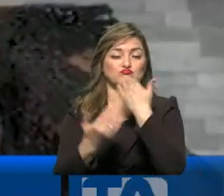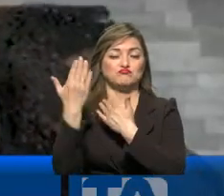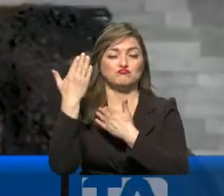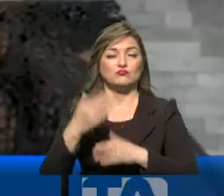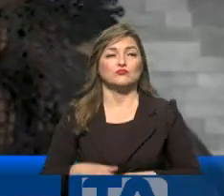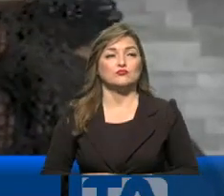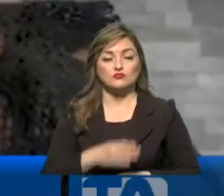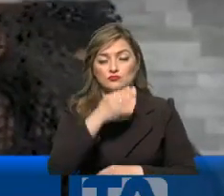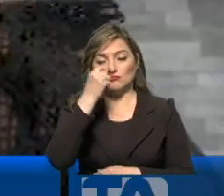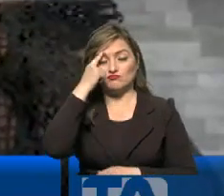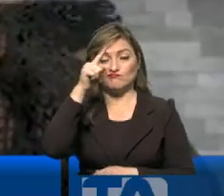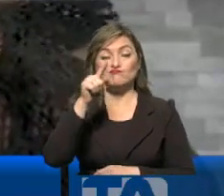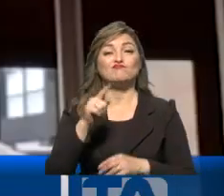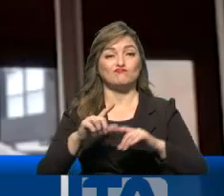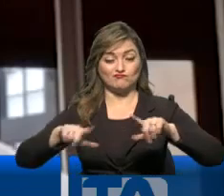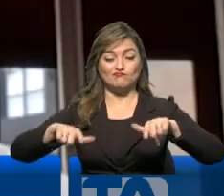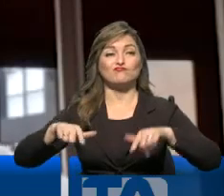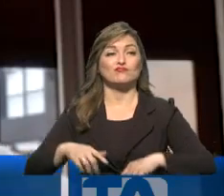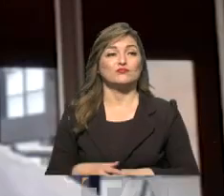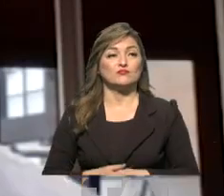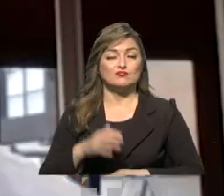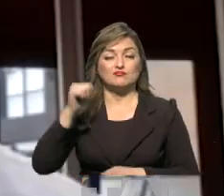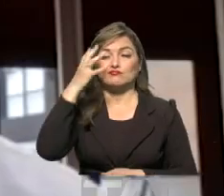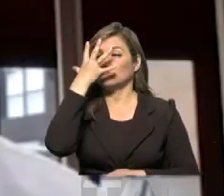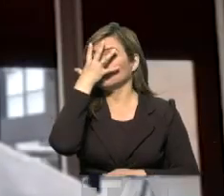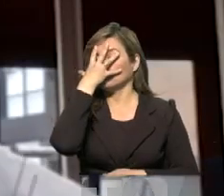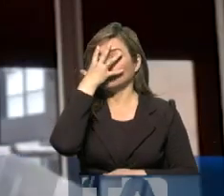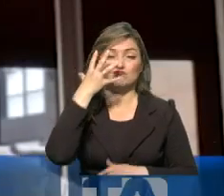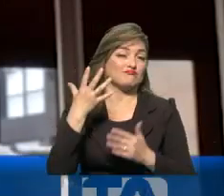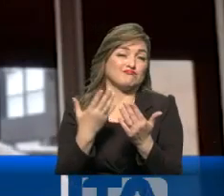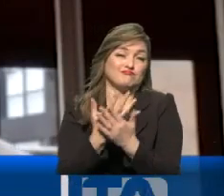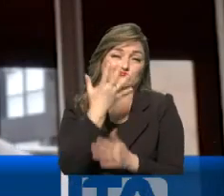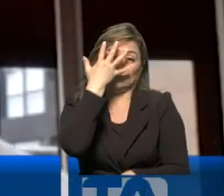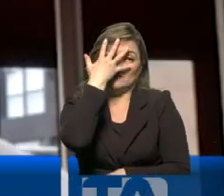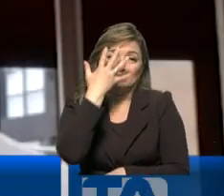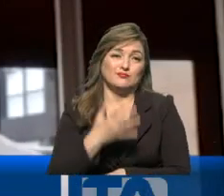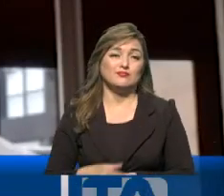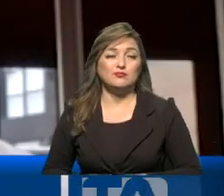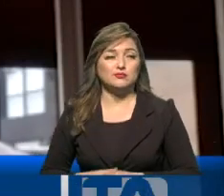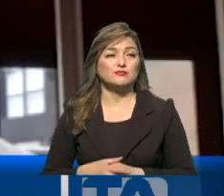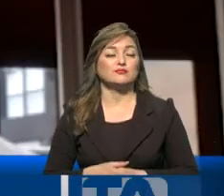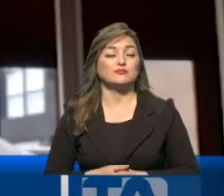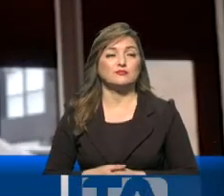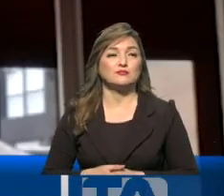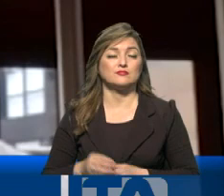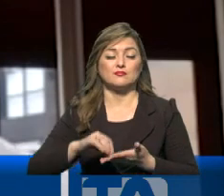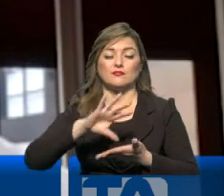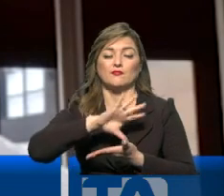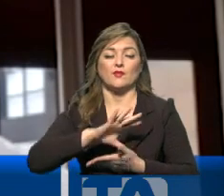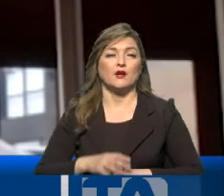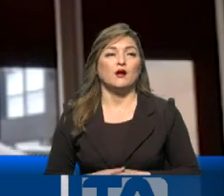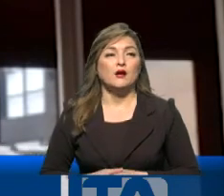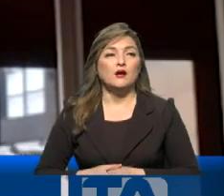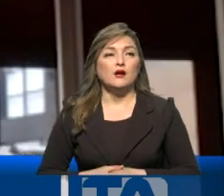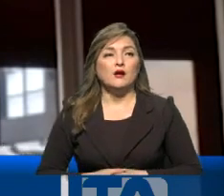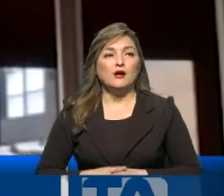por parte de correístas y de morenistas. Lo de ayer fue una vergüenza, una nueva vergüenza, y quizás la vergüenza final de esta asamblea, que yo creo que lo mejor